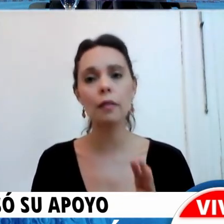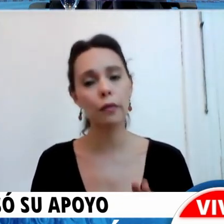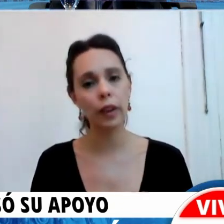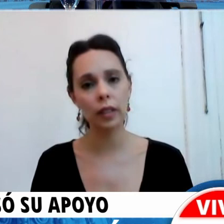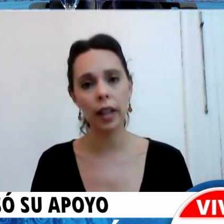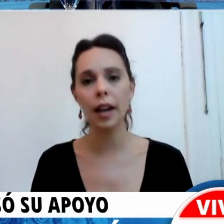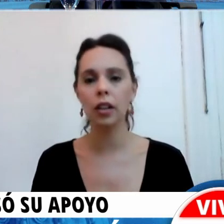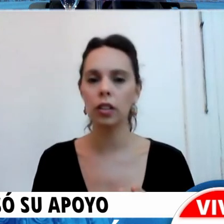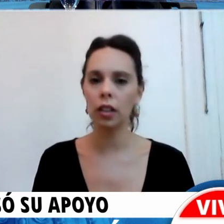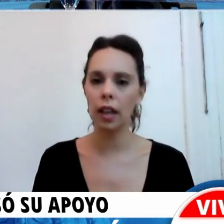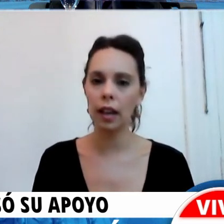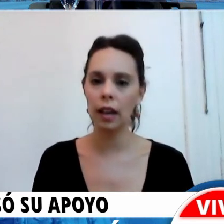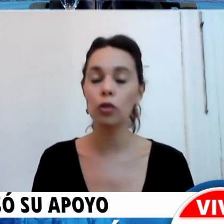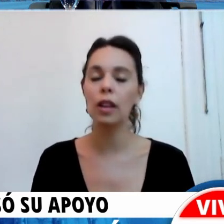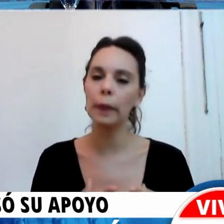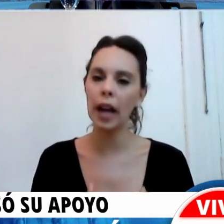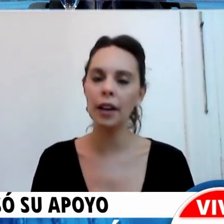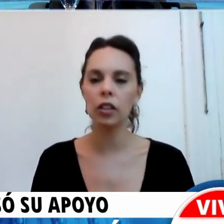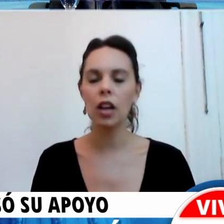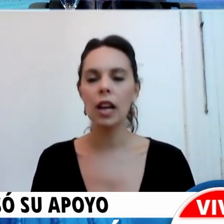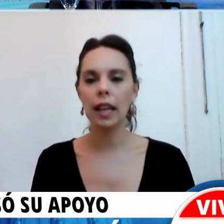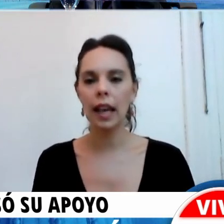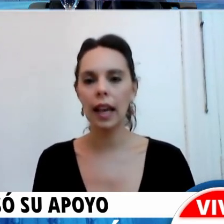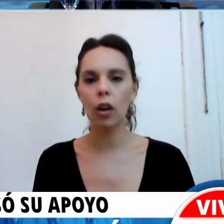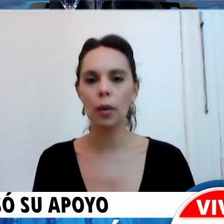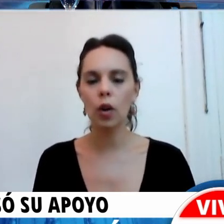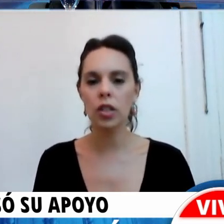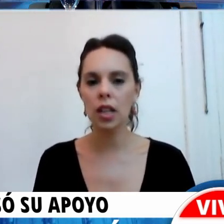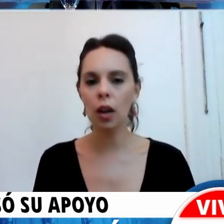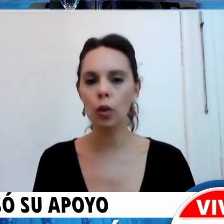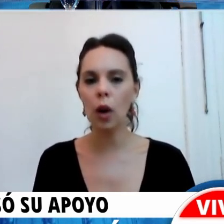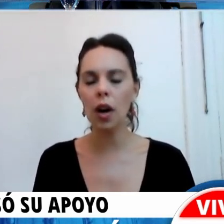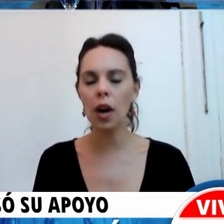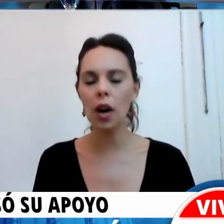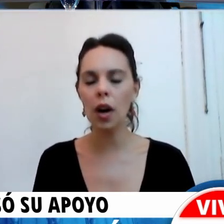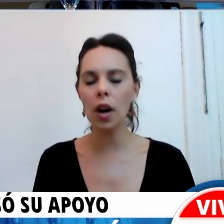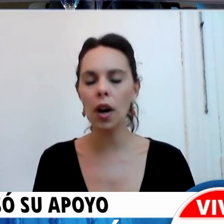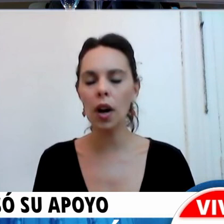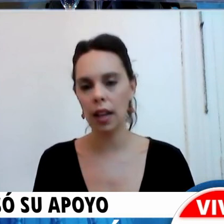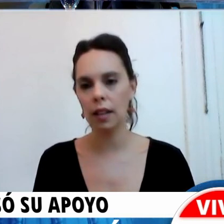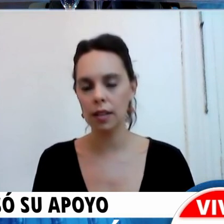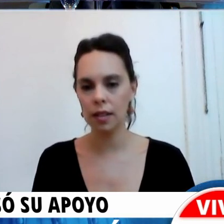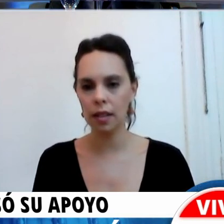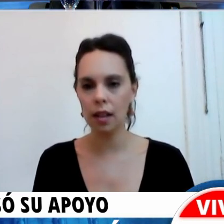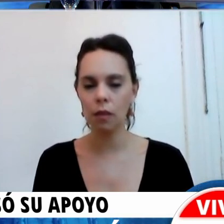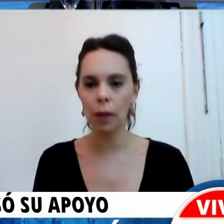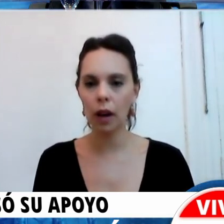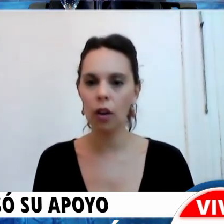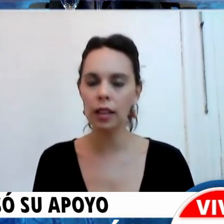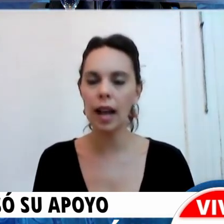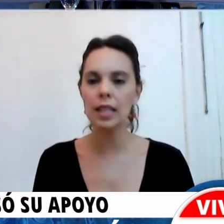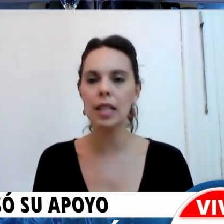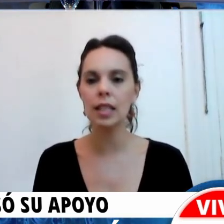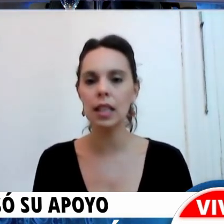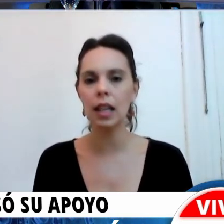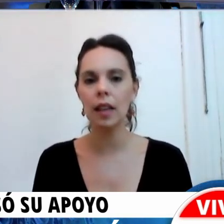lavada, festejaron celebraron que el gobierno haya llegado a un acuerdo, dijeron que necesitan ver